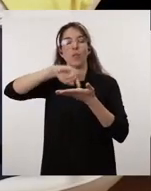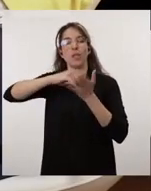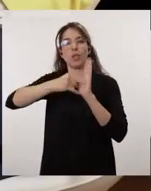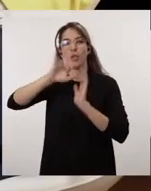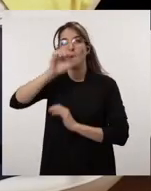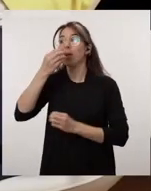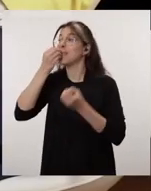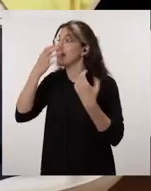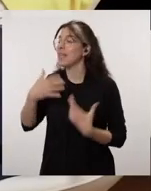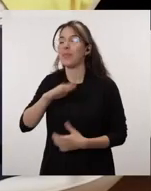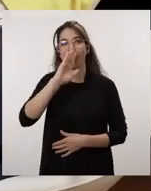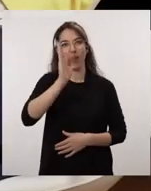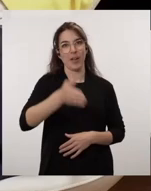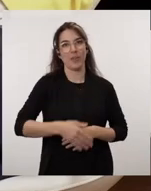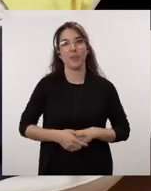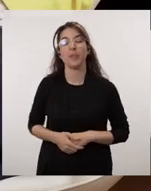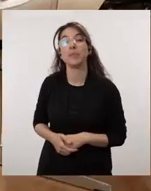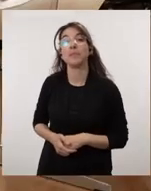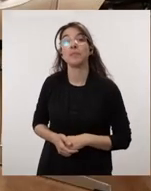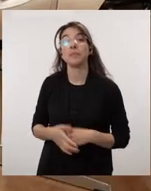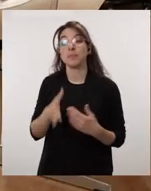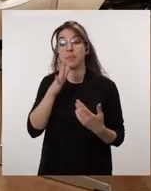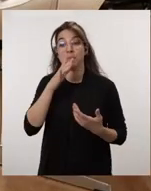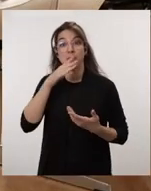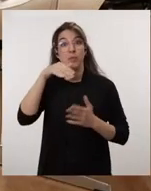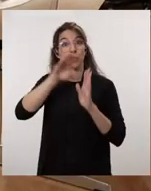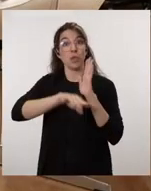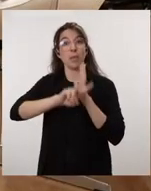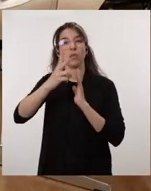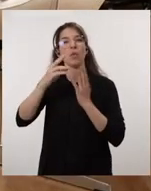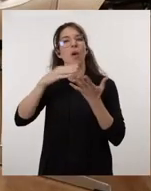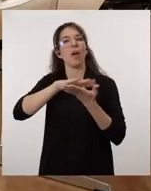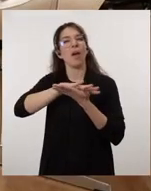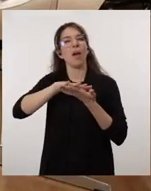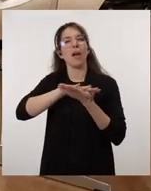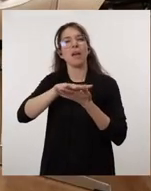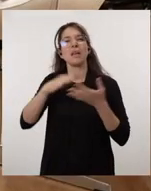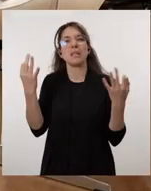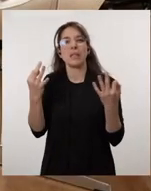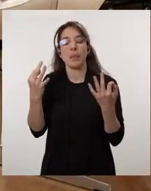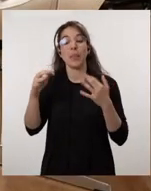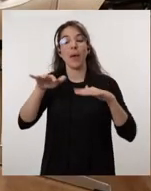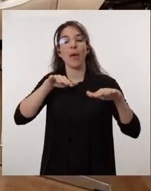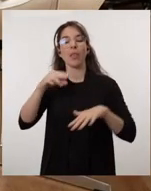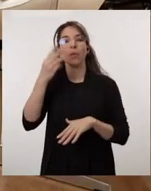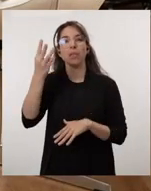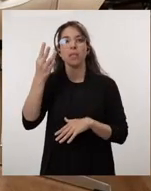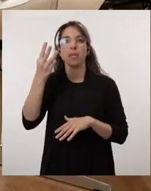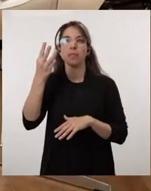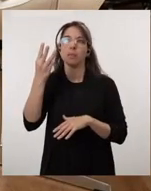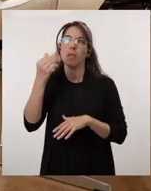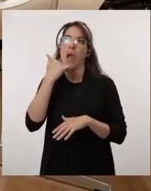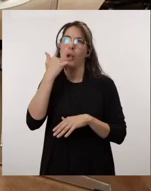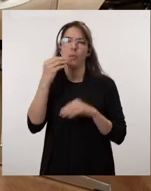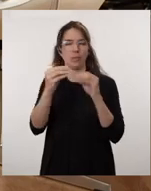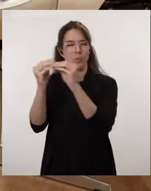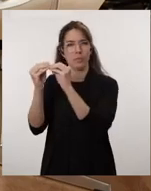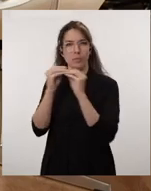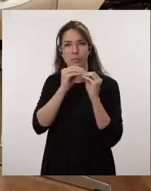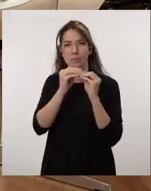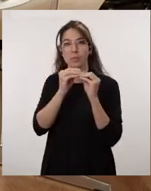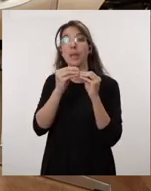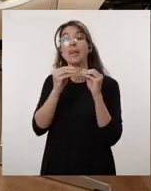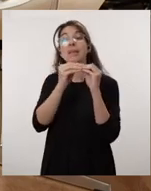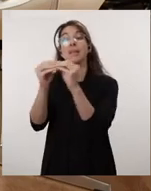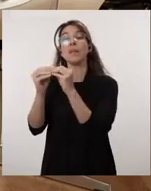sonsoles pues en este segundo programa lo que vamos a hacer es hablar de tres acciones que tienen un denominador común ese denominador